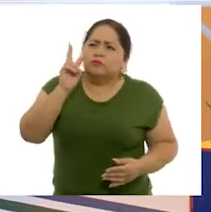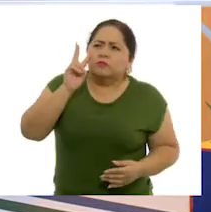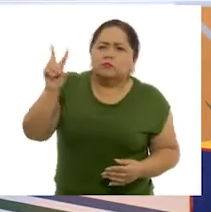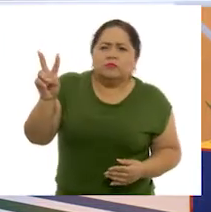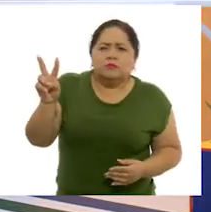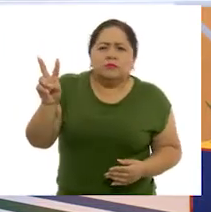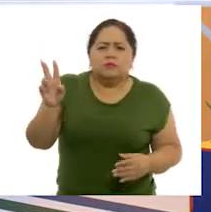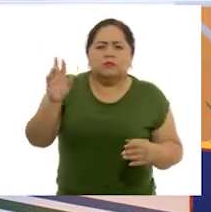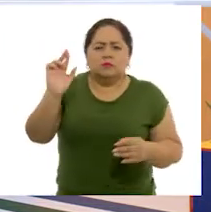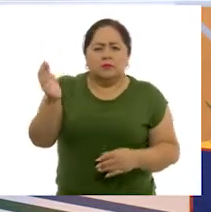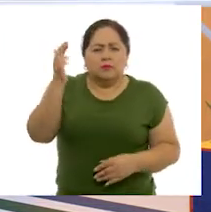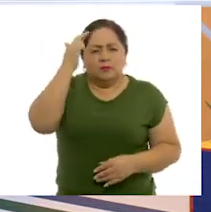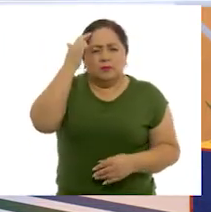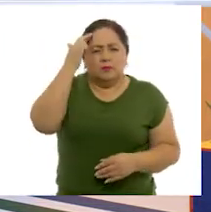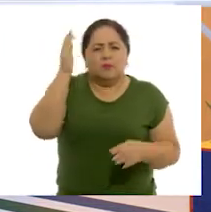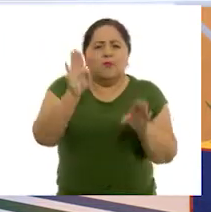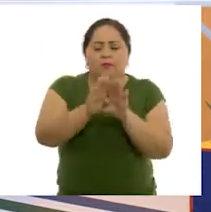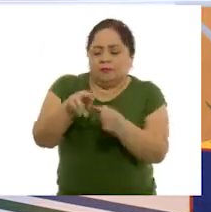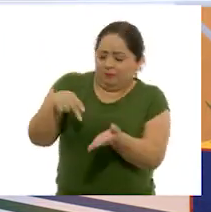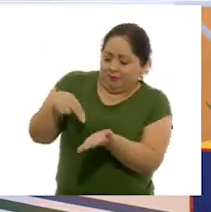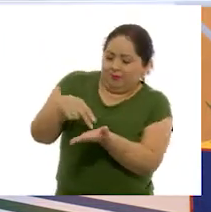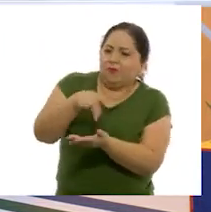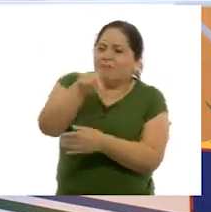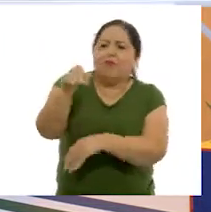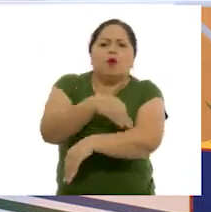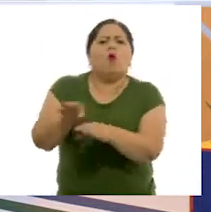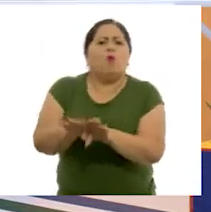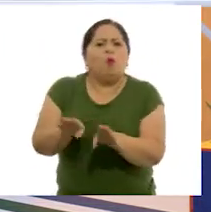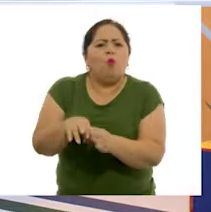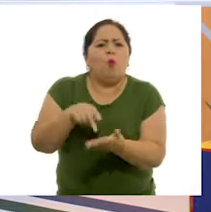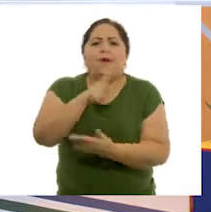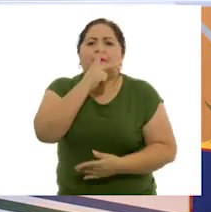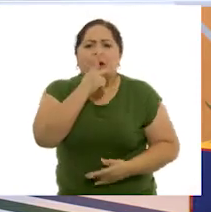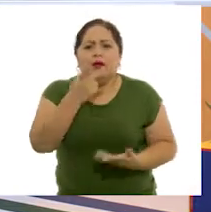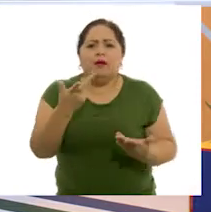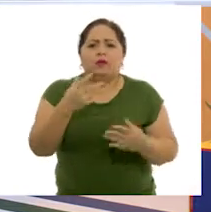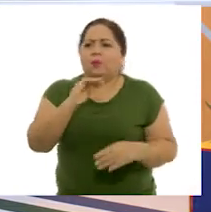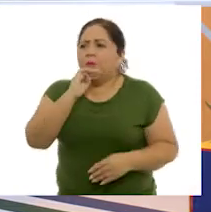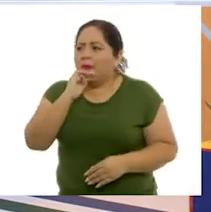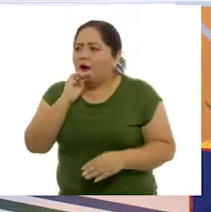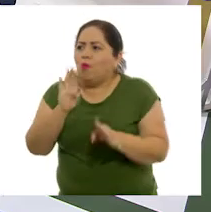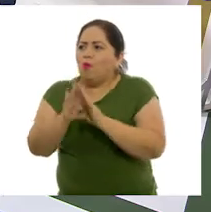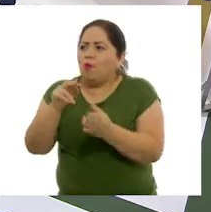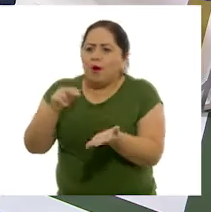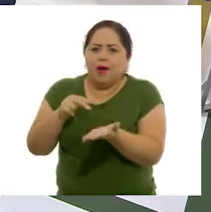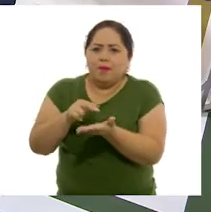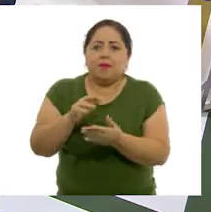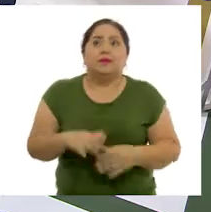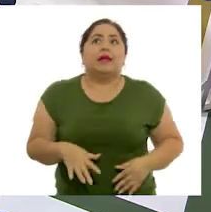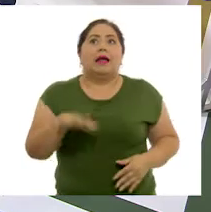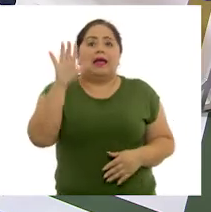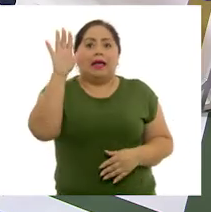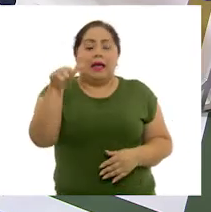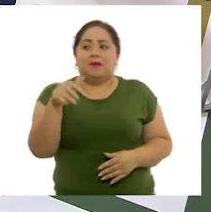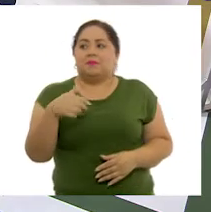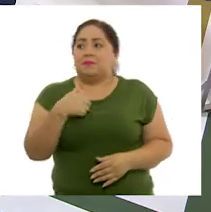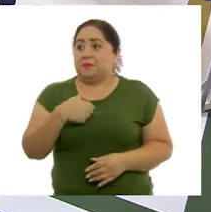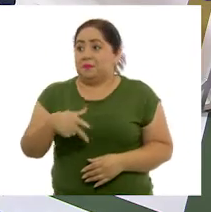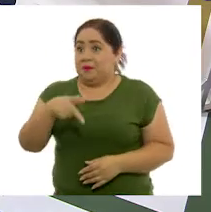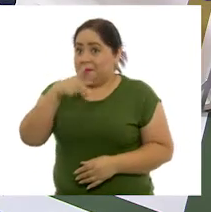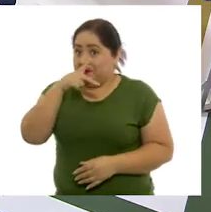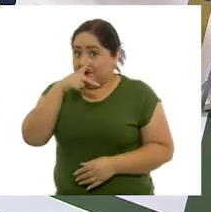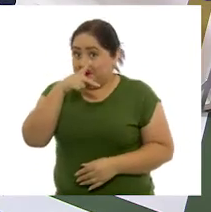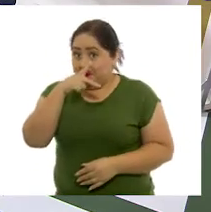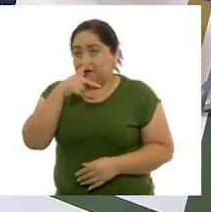y vamos a recordar cómo camina cada uno de ellos. ¿Cómo camina tu papá o cómo camina mamá? Ah, mi papá.